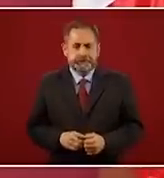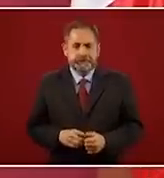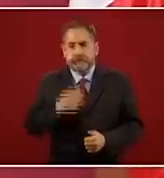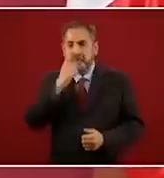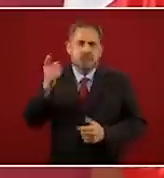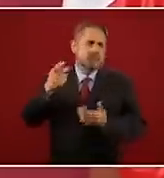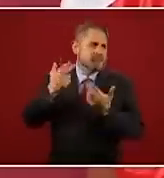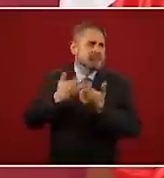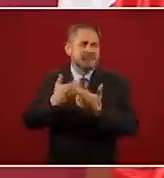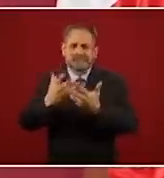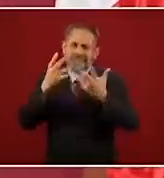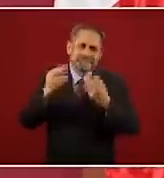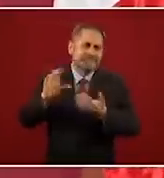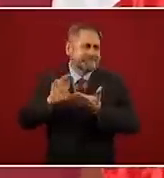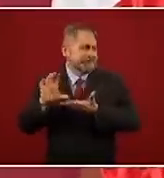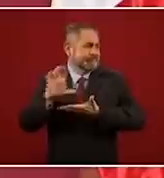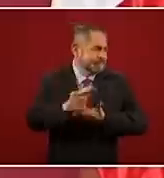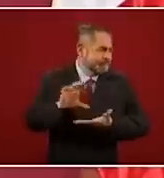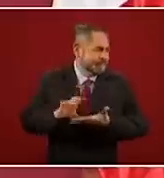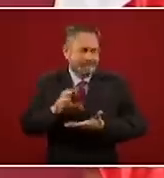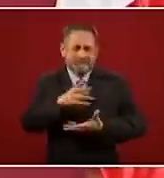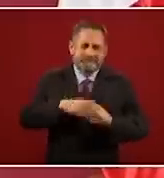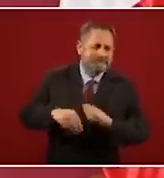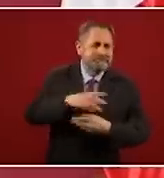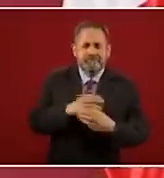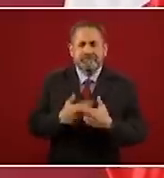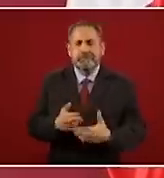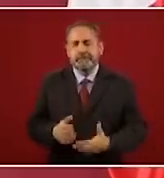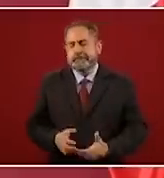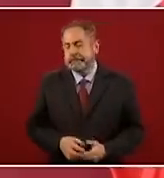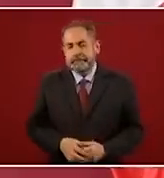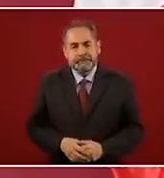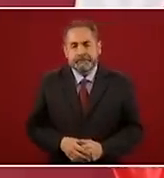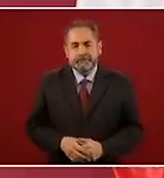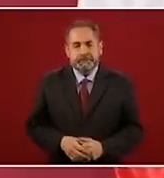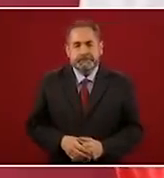a raudales y por lo mismo iba a haber mucha producción petrolera.